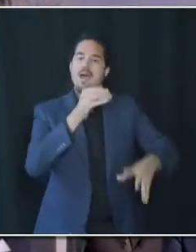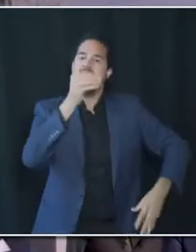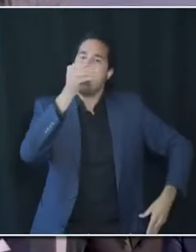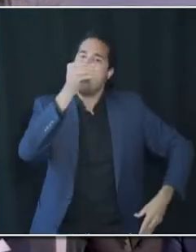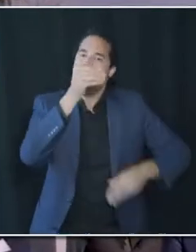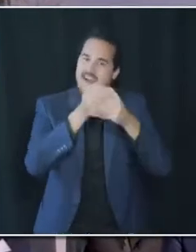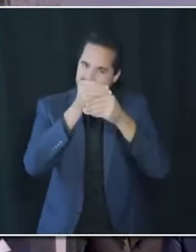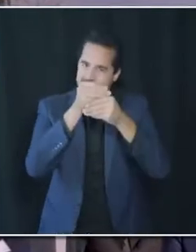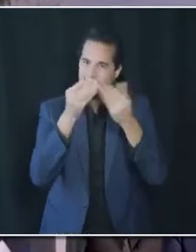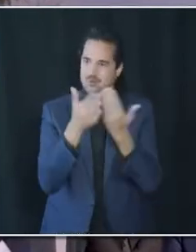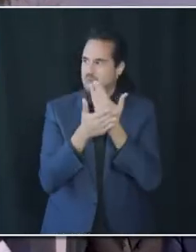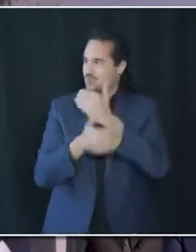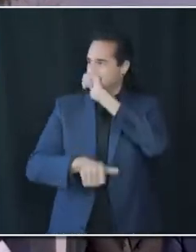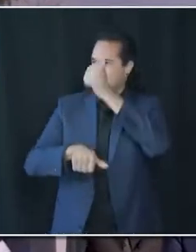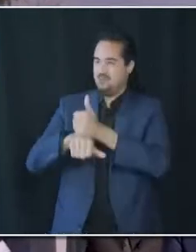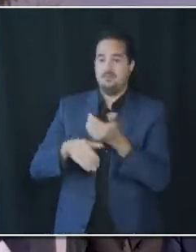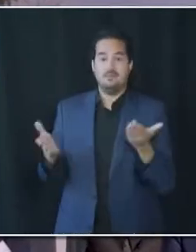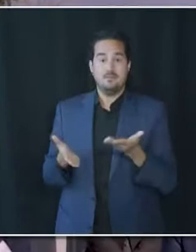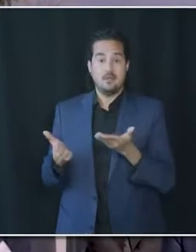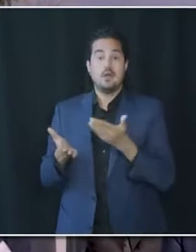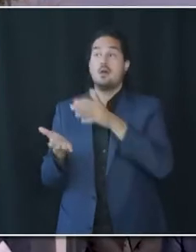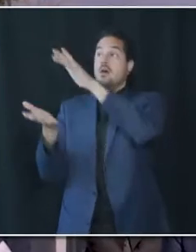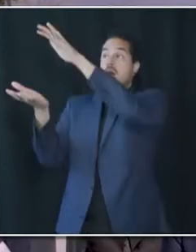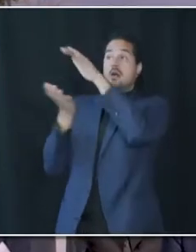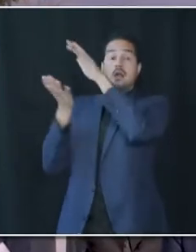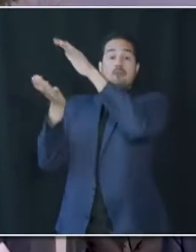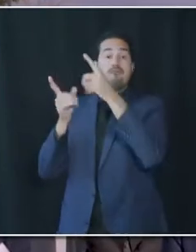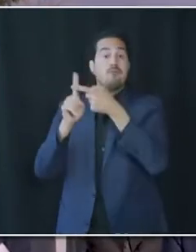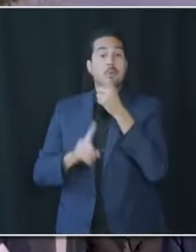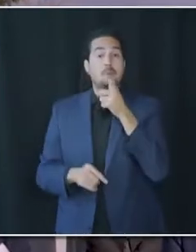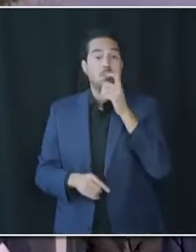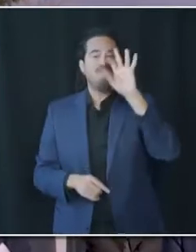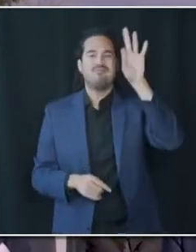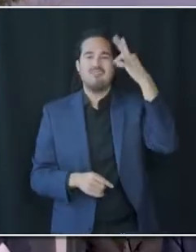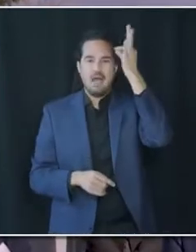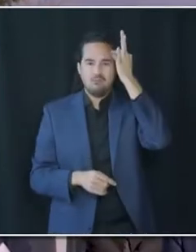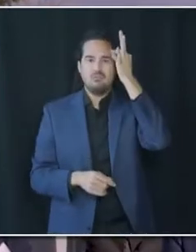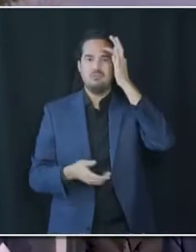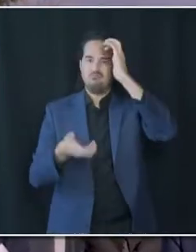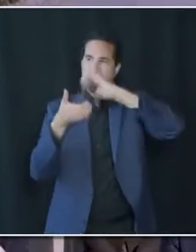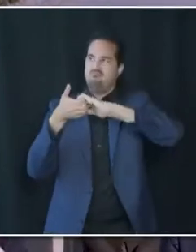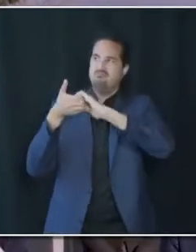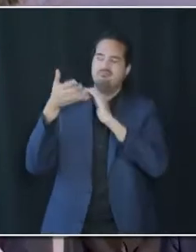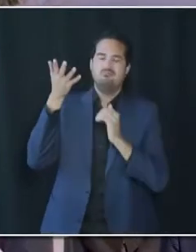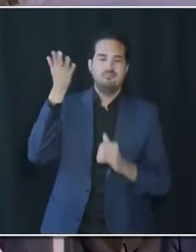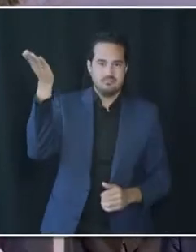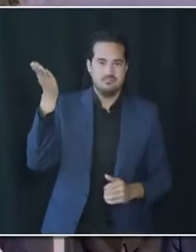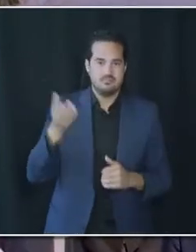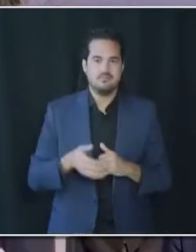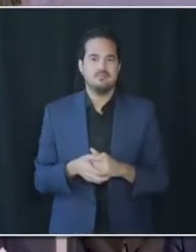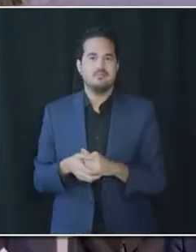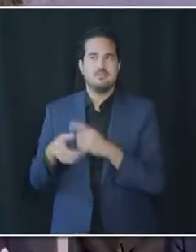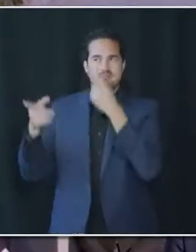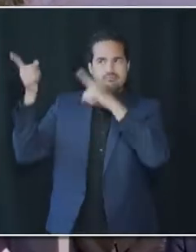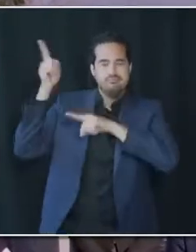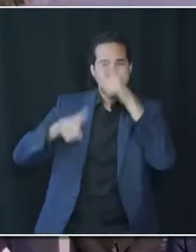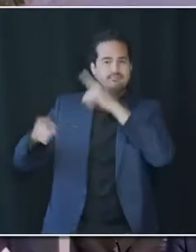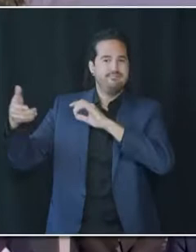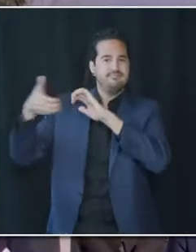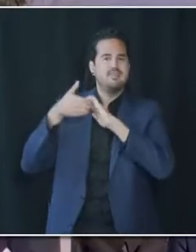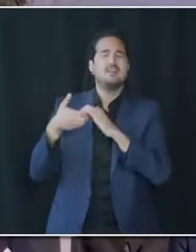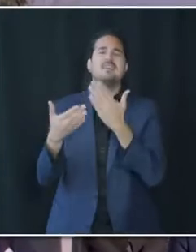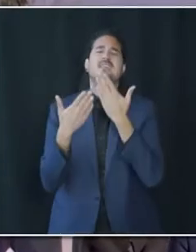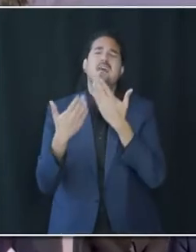añadidura más a los socios que han estado con nosotros del primer día gobernador news a muchas